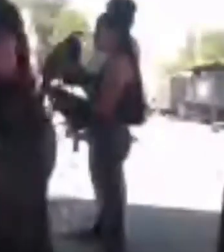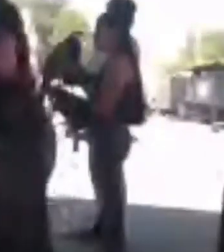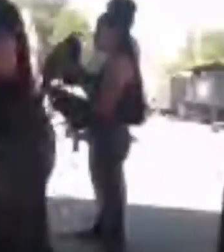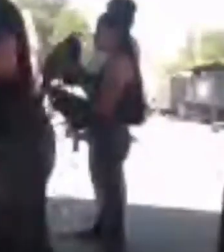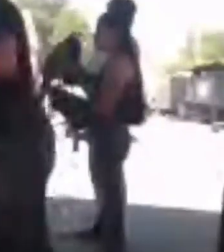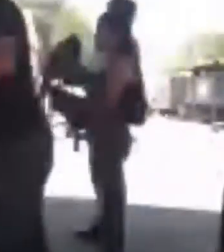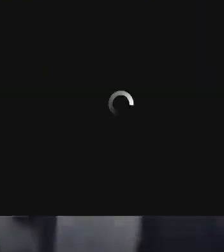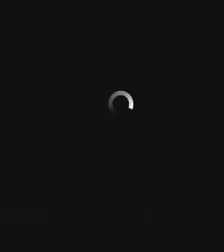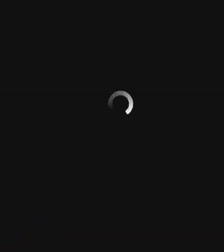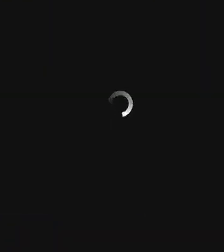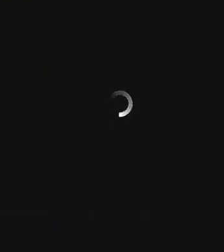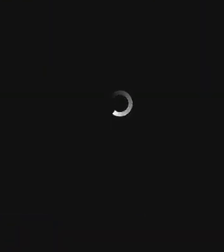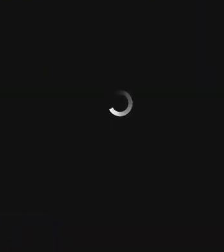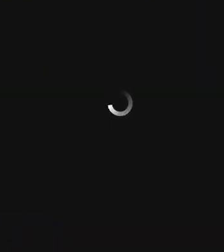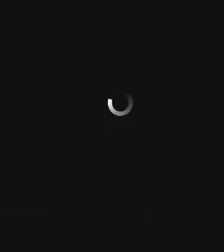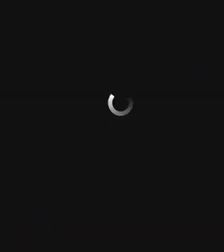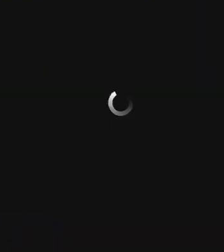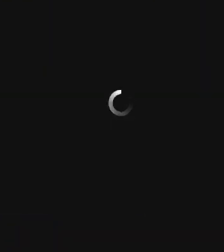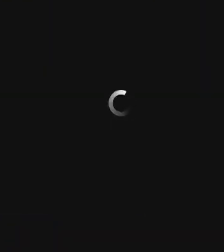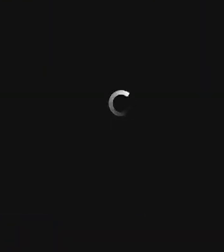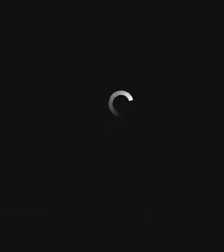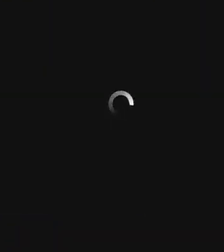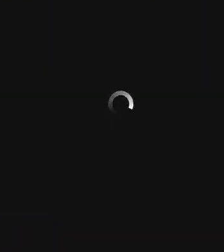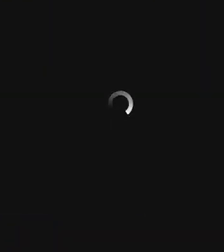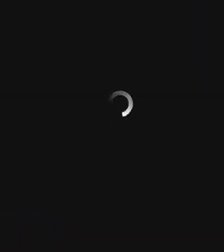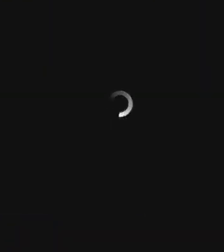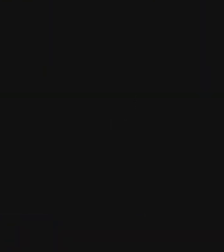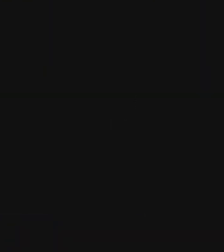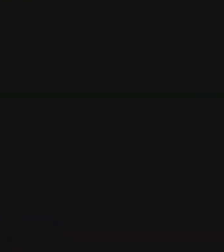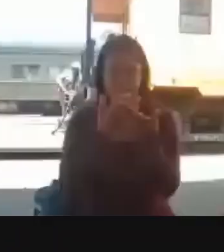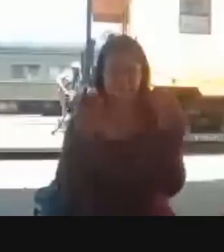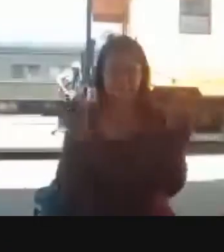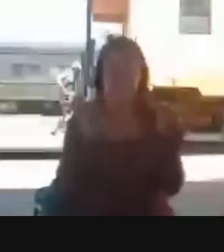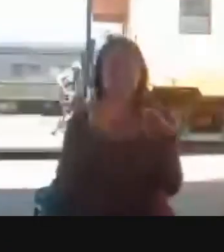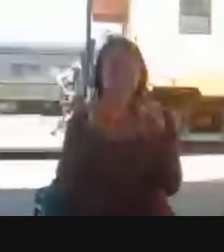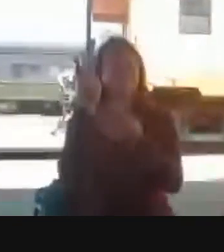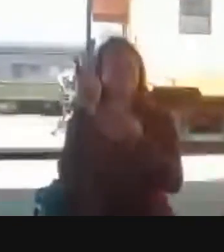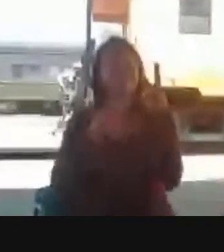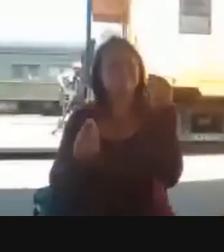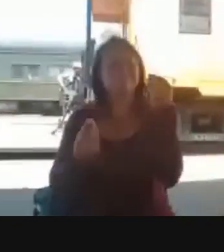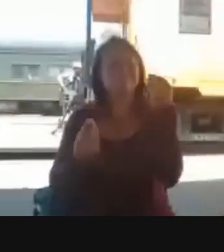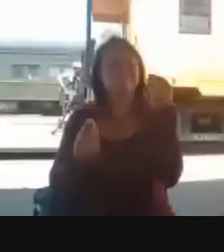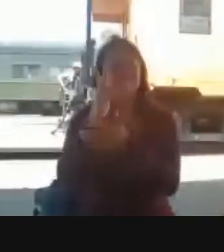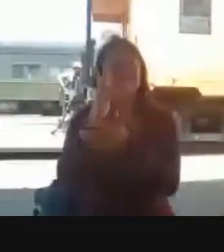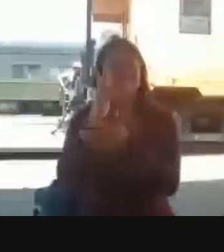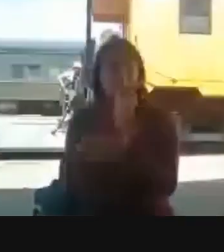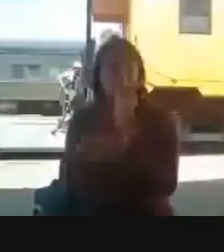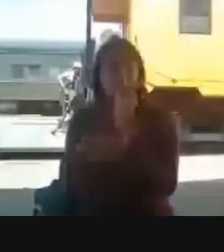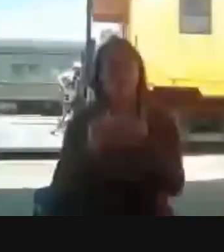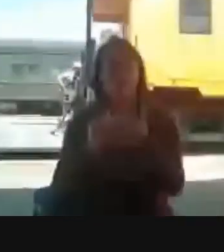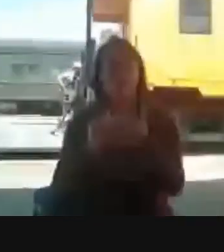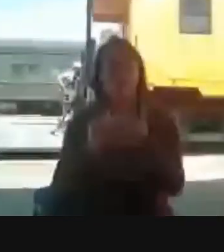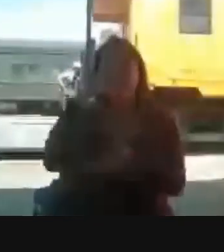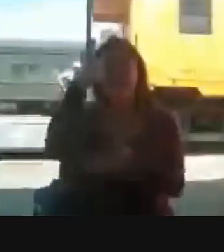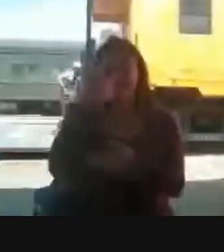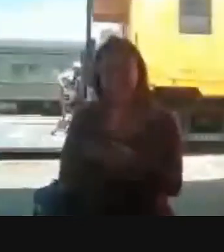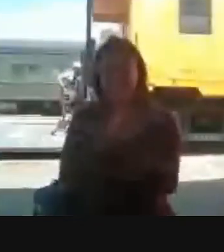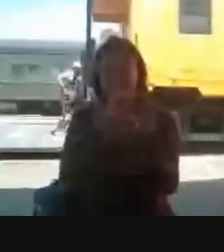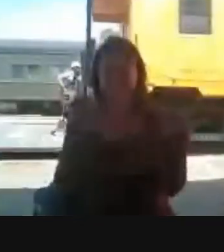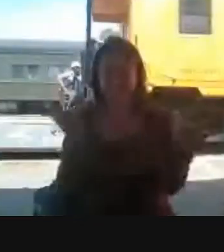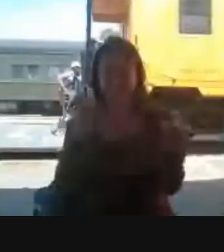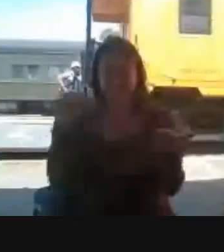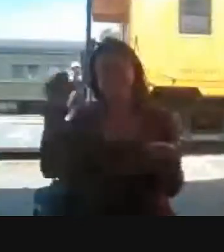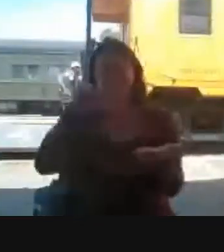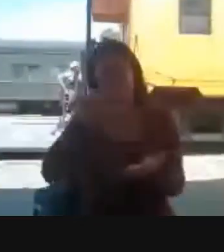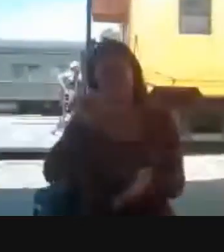Hola, hola, buenas tardes a todas y todos. Bienvenidos a este nuevo programa que tenemos para ustedes de este ciclo